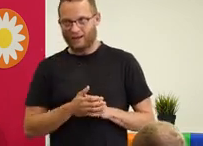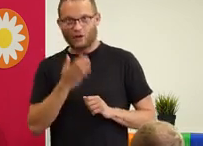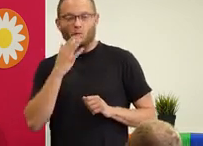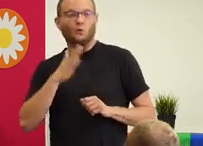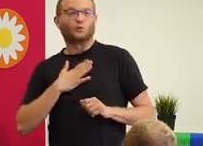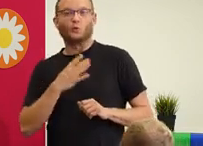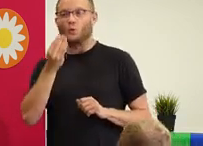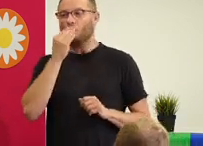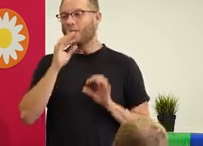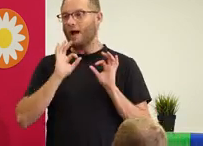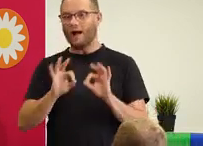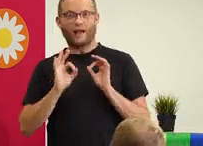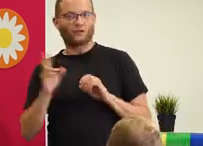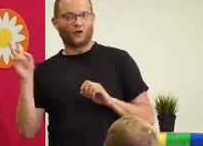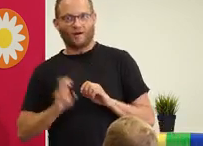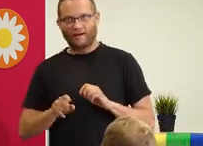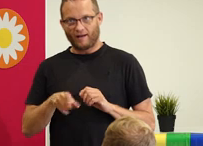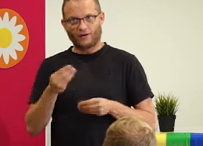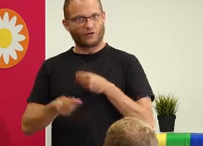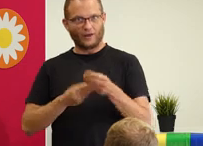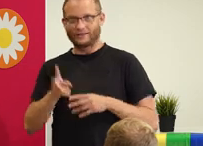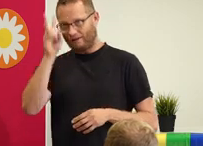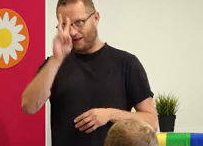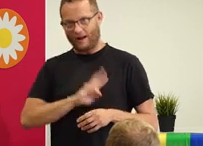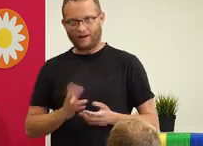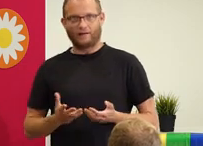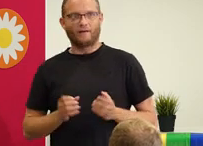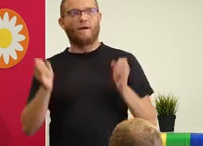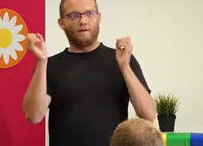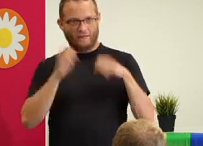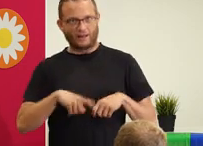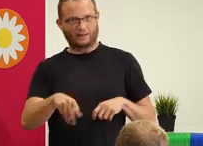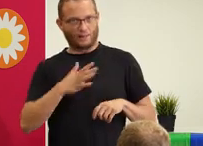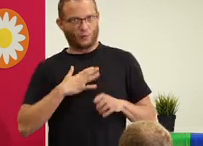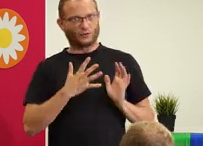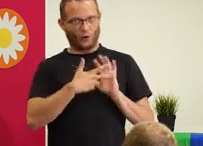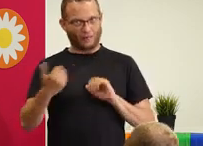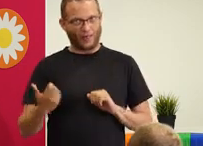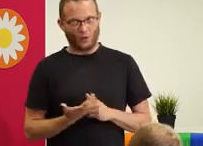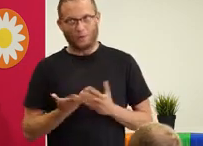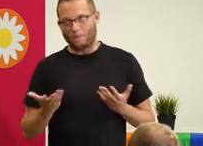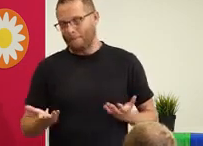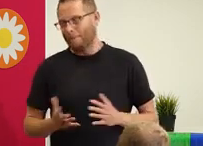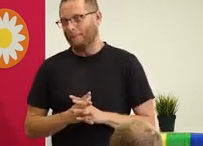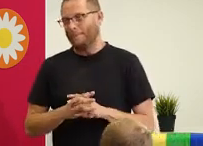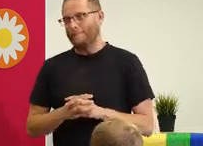como su comida de origen y vegana, es como, vale, eso también es nuestro, pero